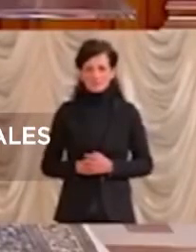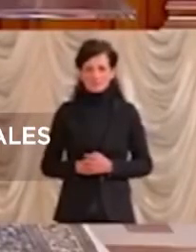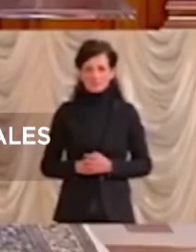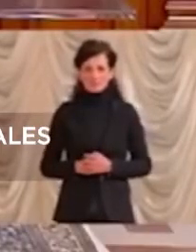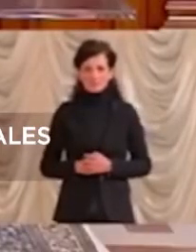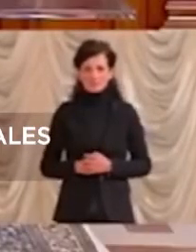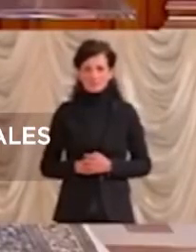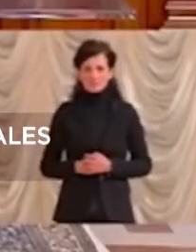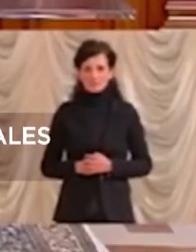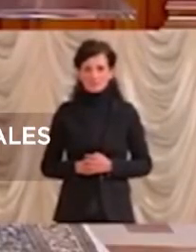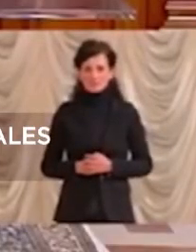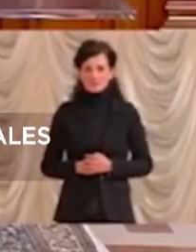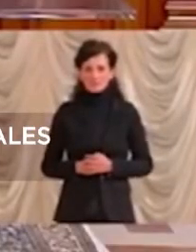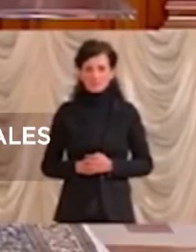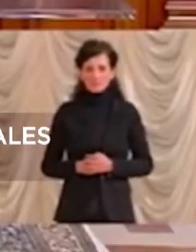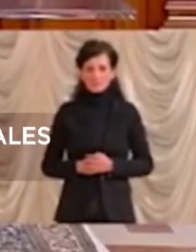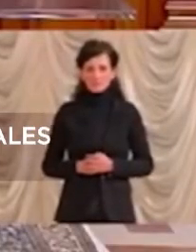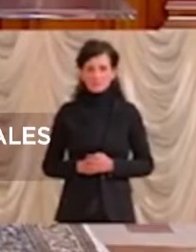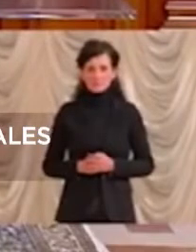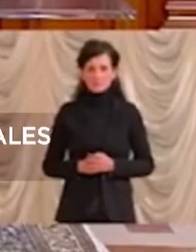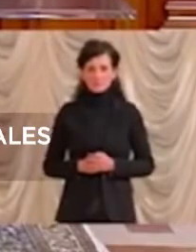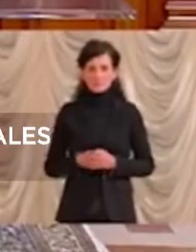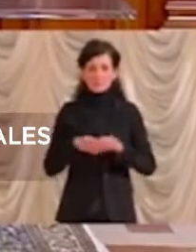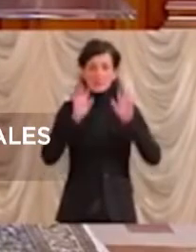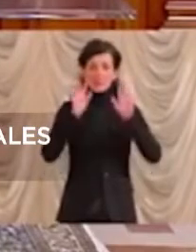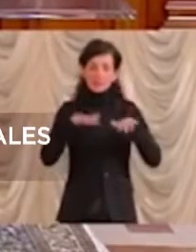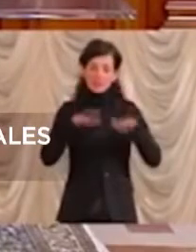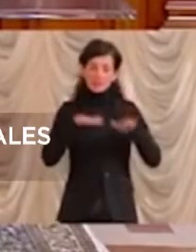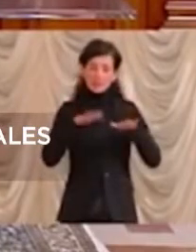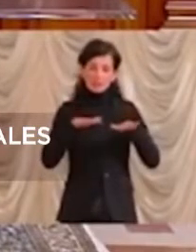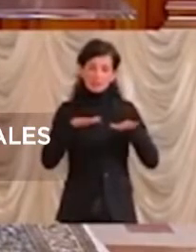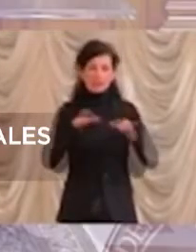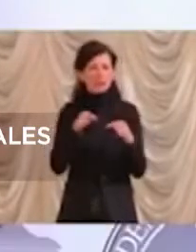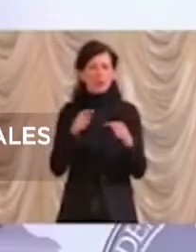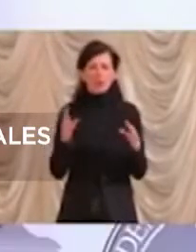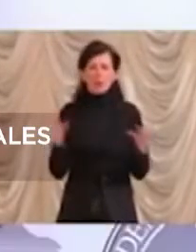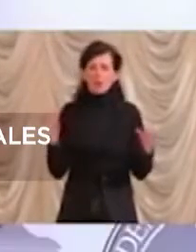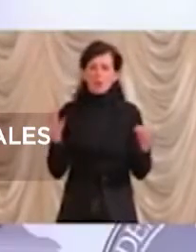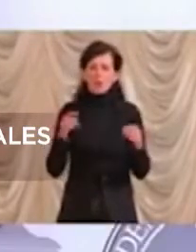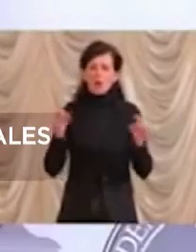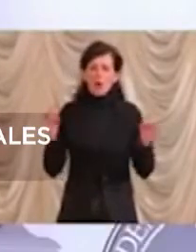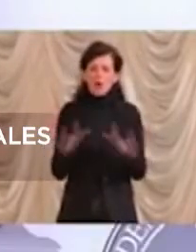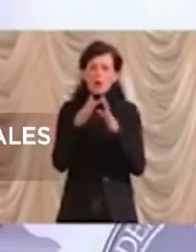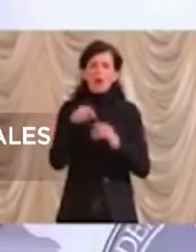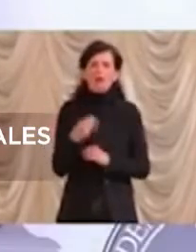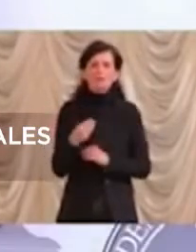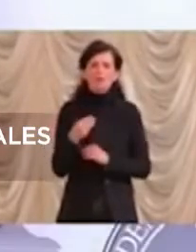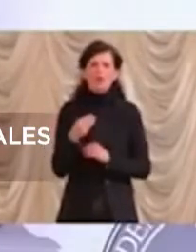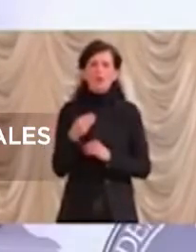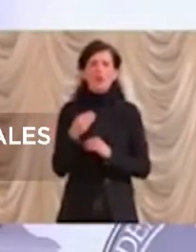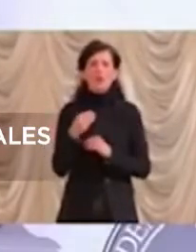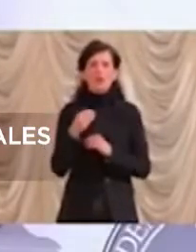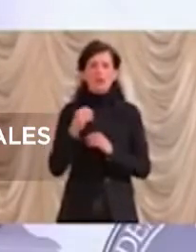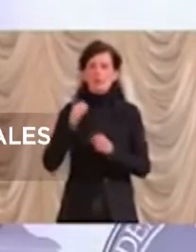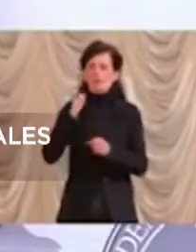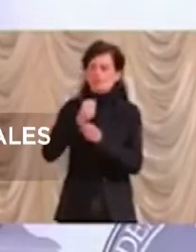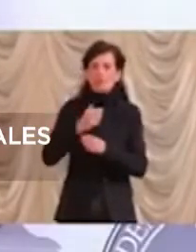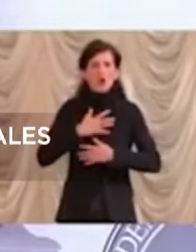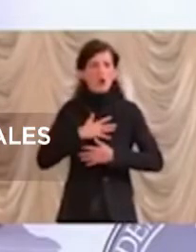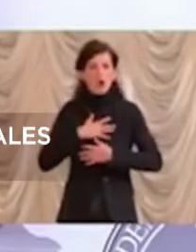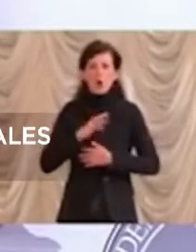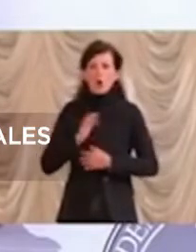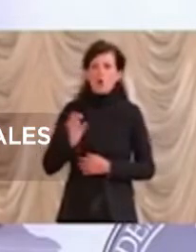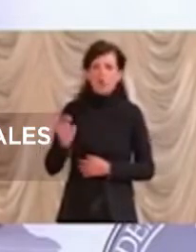combatirla y aplacarla. Macron, por su lado, también ha declarado que Francia se encuentra en guerra con el coronavirus. Italia vive